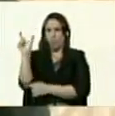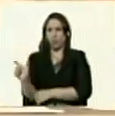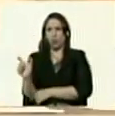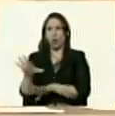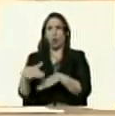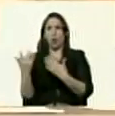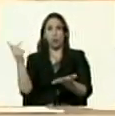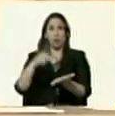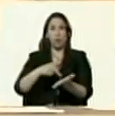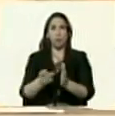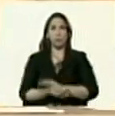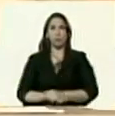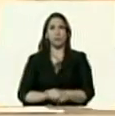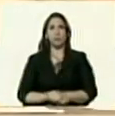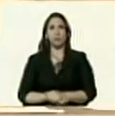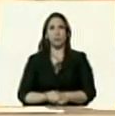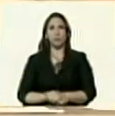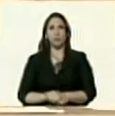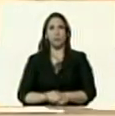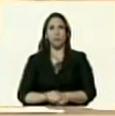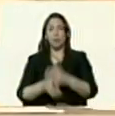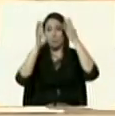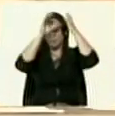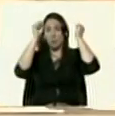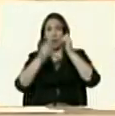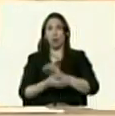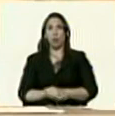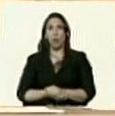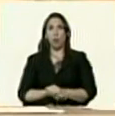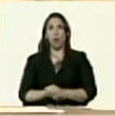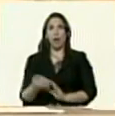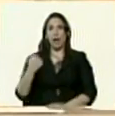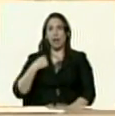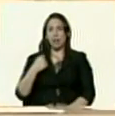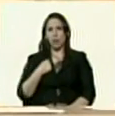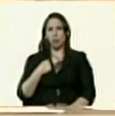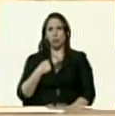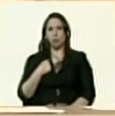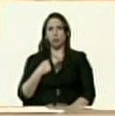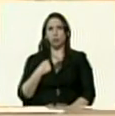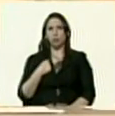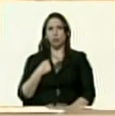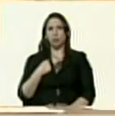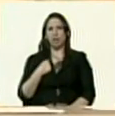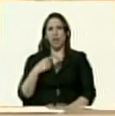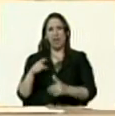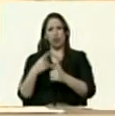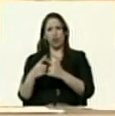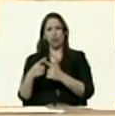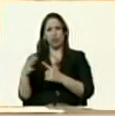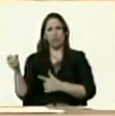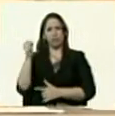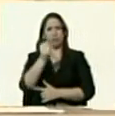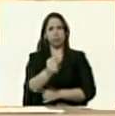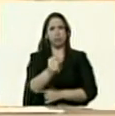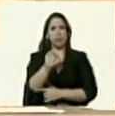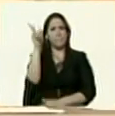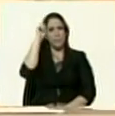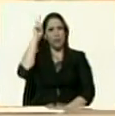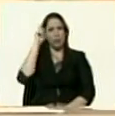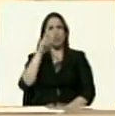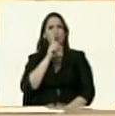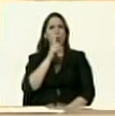Cuando él llegó, él era embajador en Canadá y se lo trajeron como recurso último ahora y lo nombraron presidente.